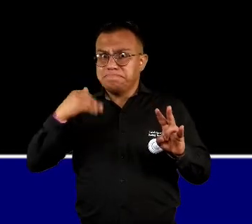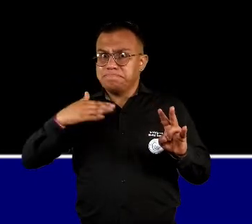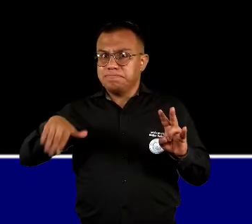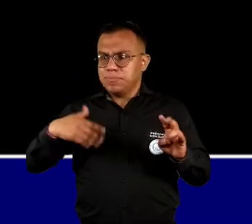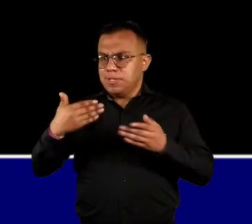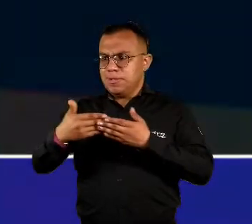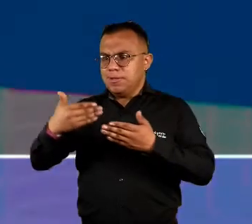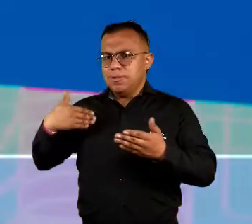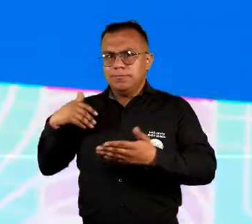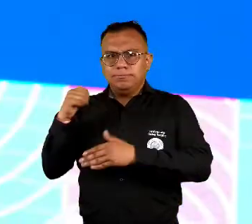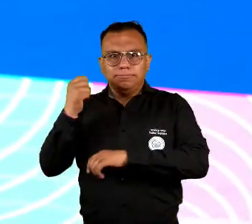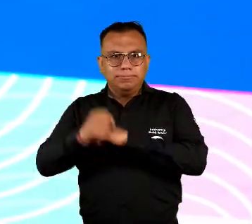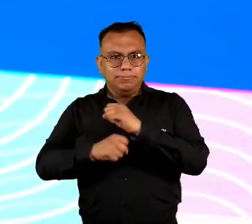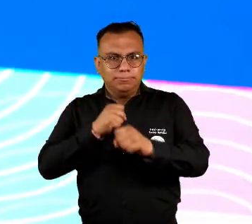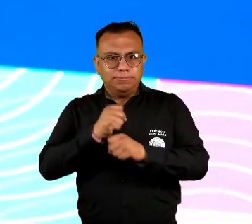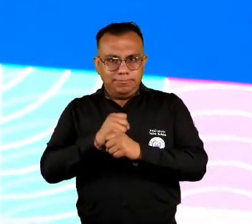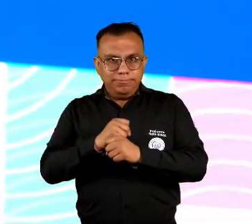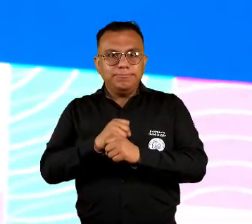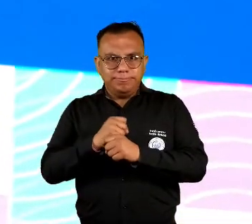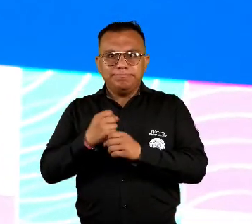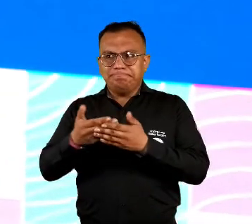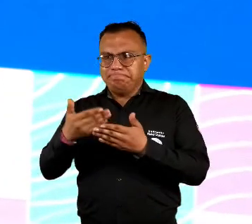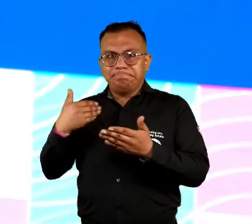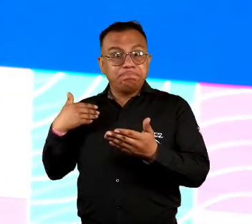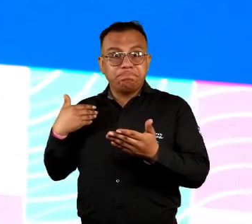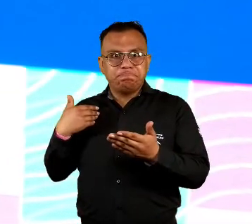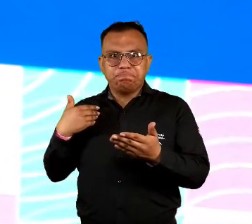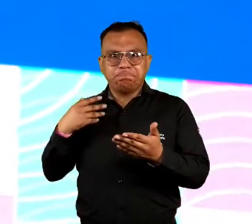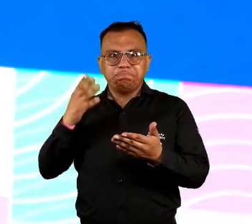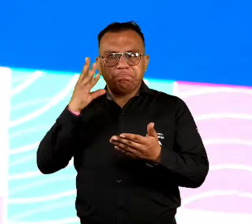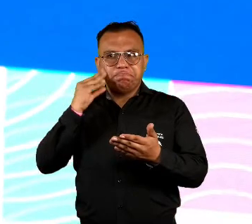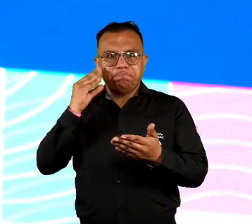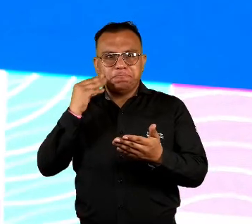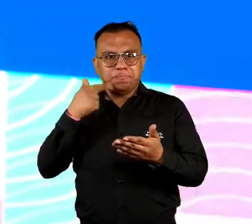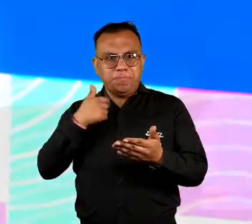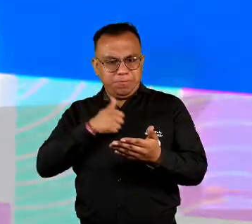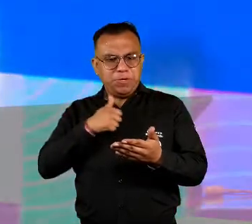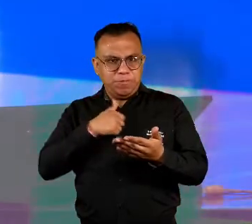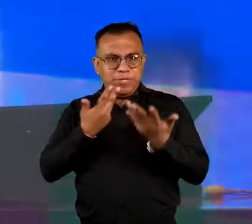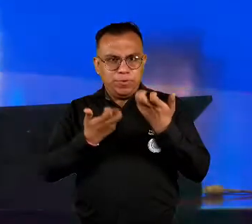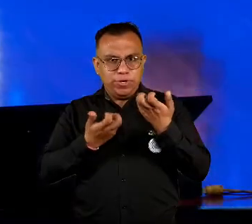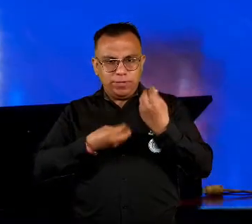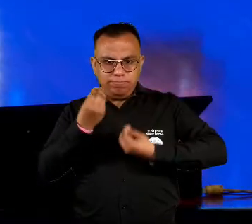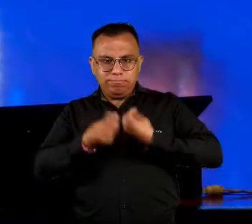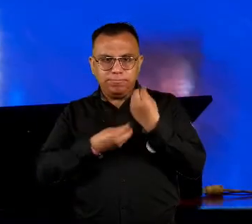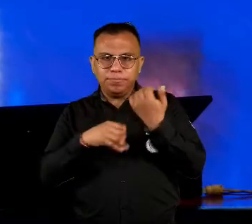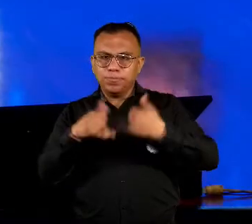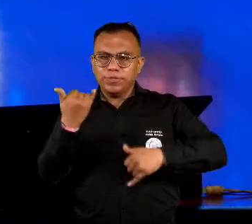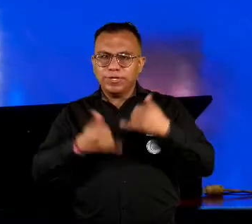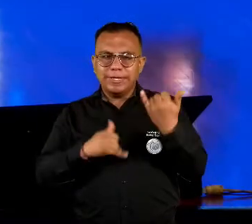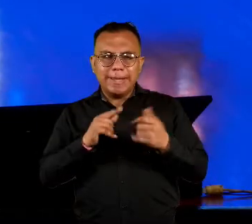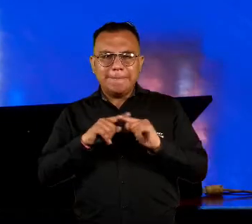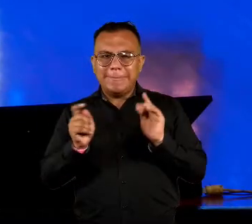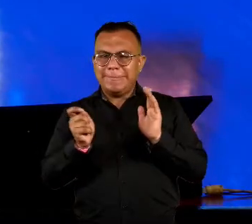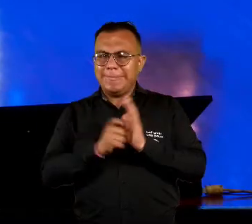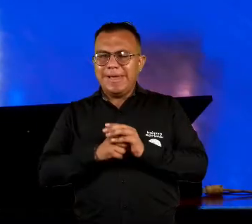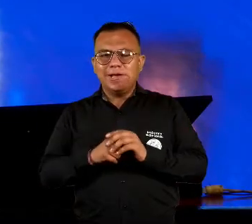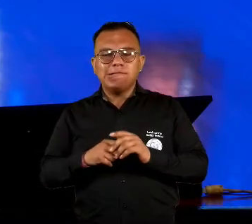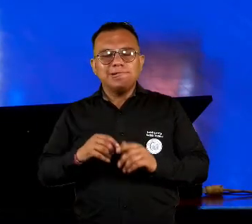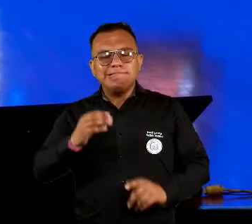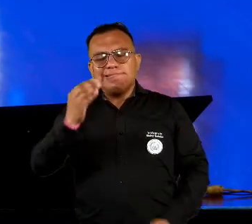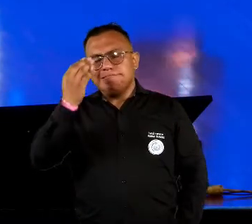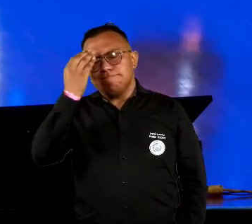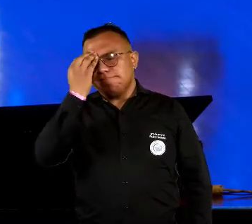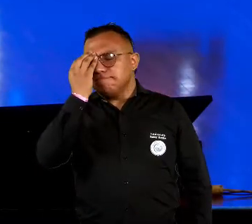diez años más o menos no tenemos experiencia y queríamos hacer nuestros juegos propios pero realmente éramos muy malos